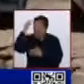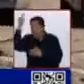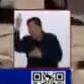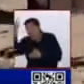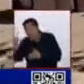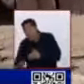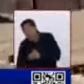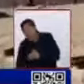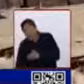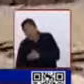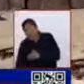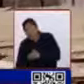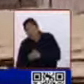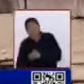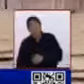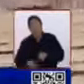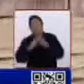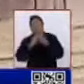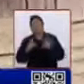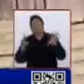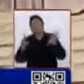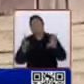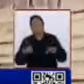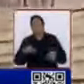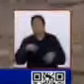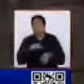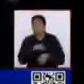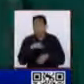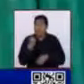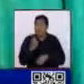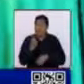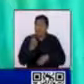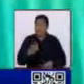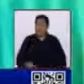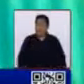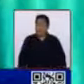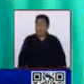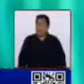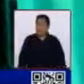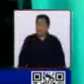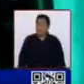¡Hola! No hay nadie, prácticamente estamos en solas.